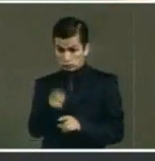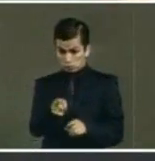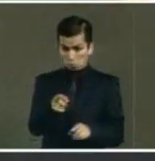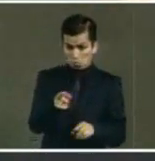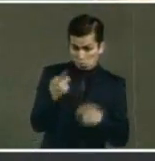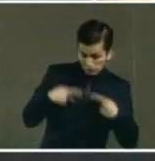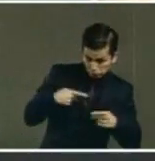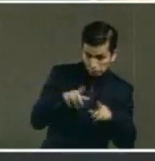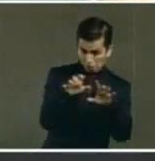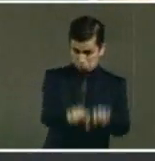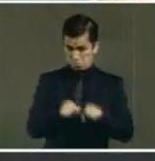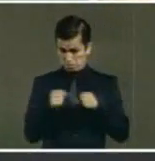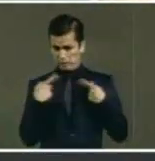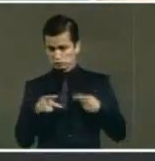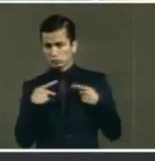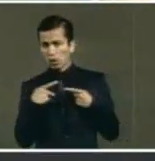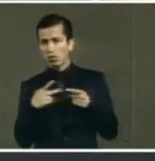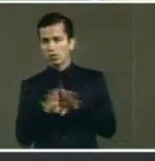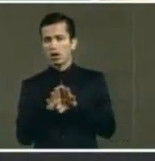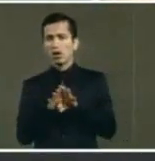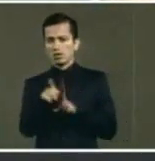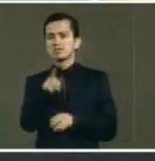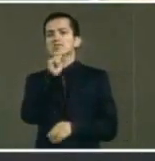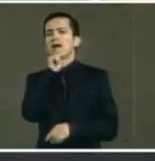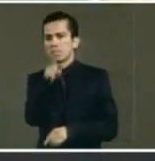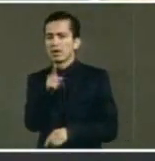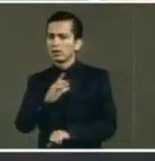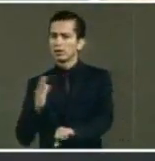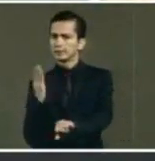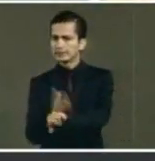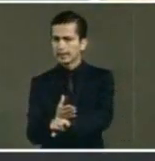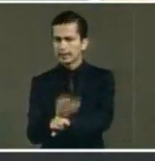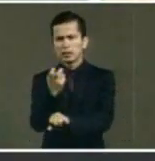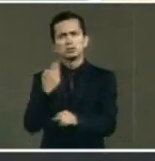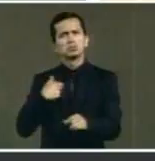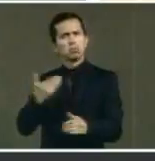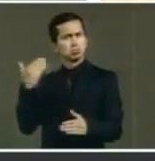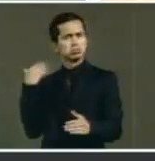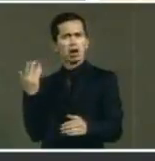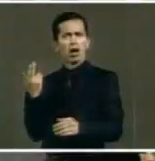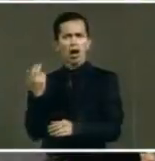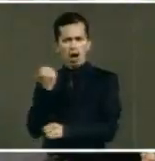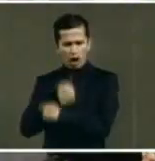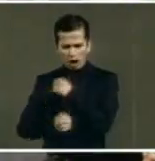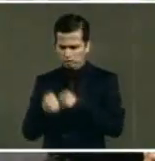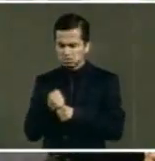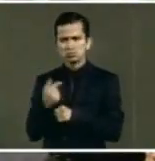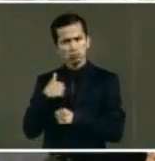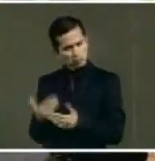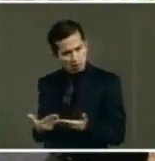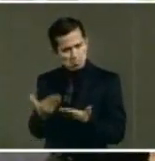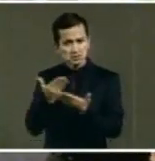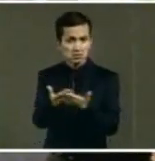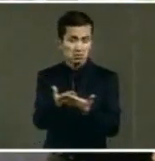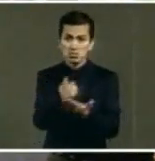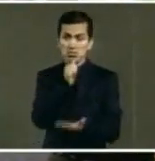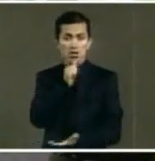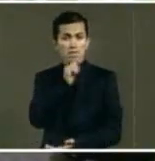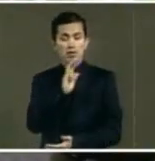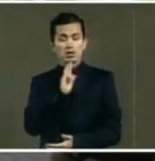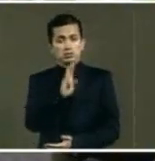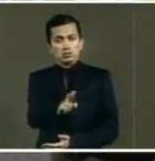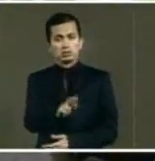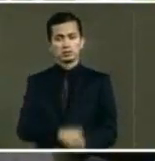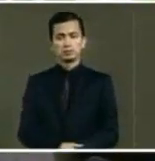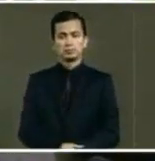sus víctimas, que son iniciativas que presenté hace varios años y que no han sido resueltas. También